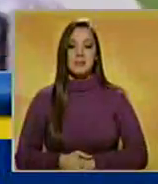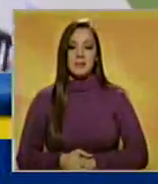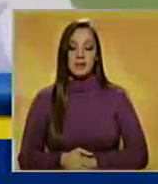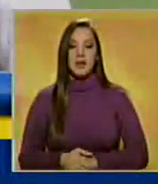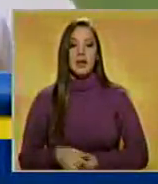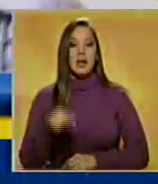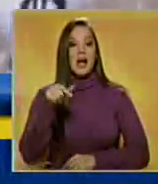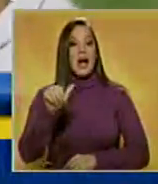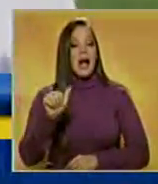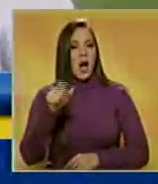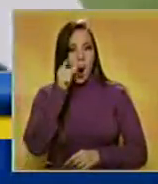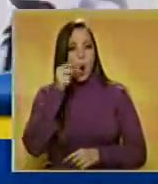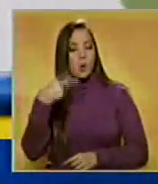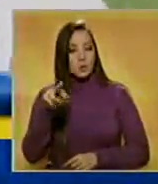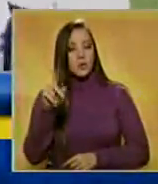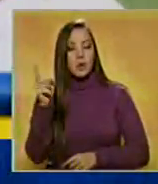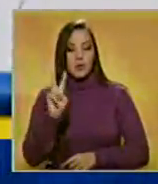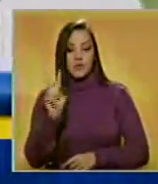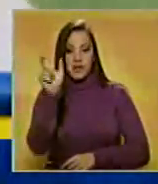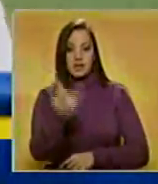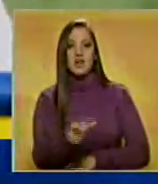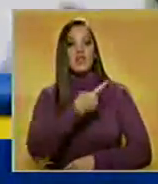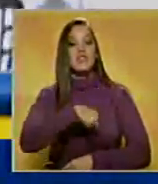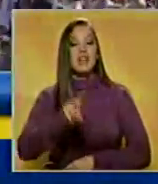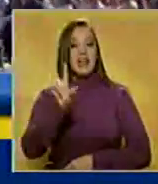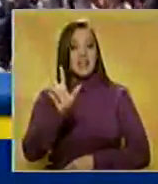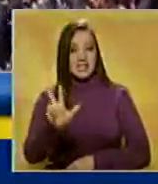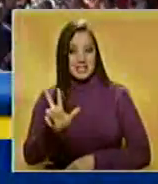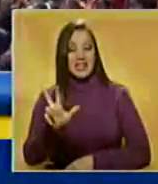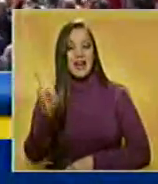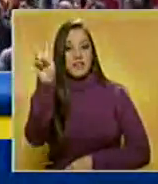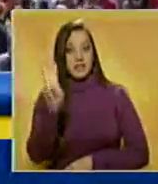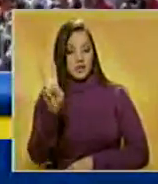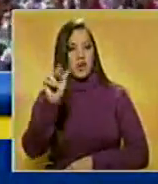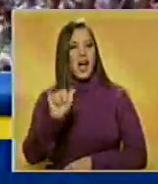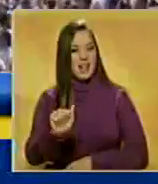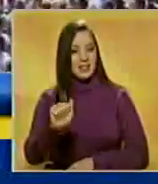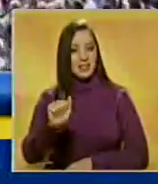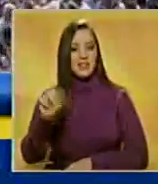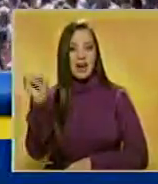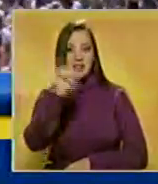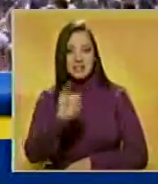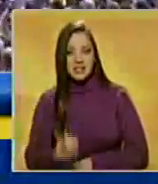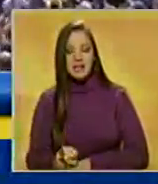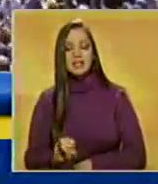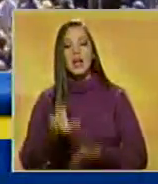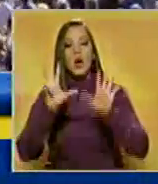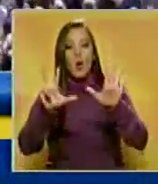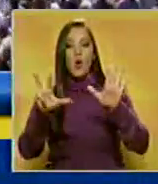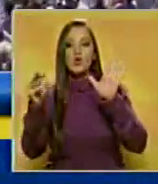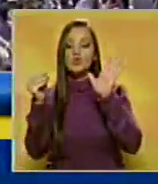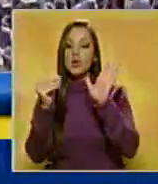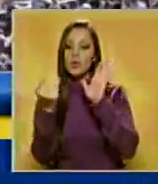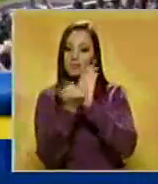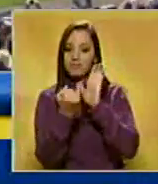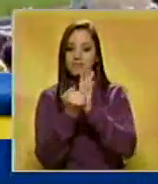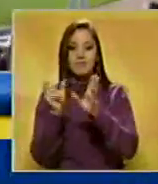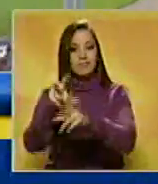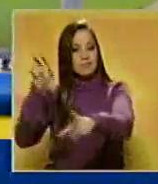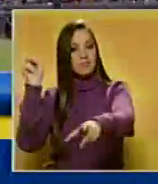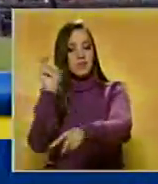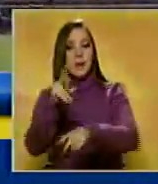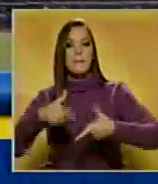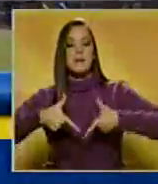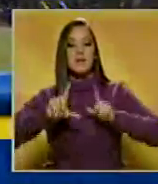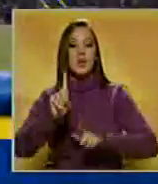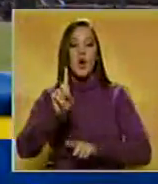anotadas. Aníbal Sánchez se llevó su tercera victoria de la temporada tras lanzar 8 innings completos en los que permitió 5 hits y una carrera,